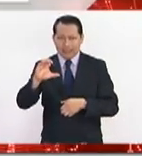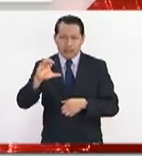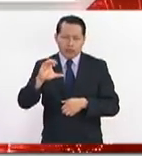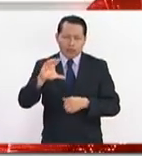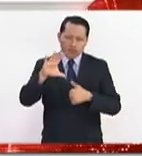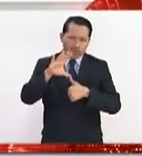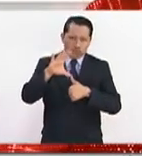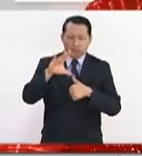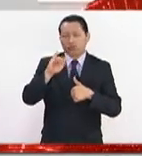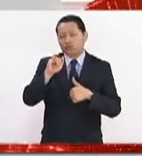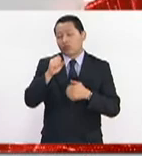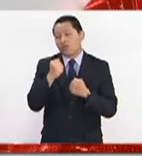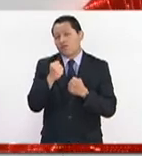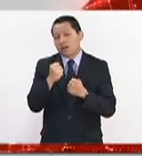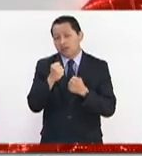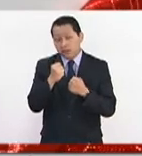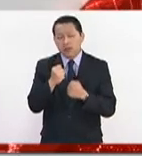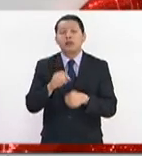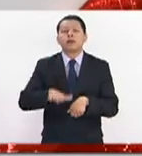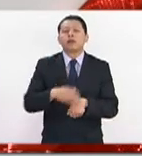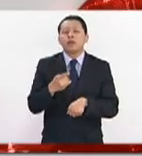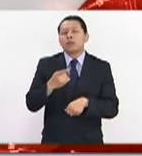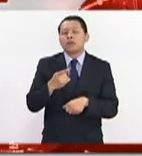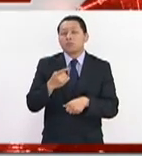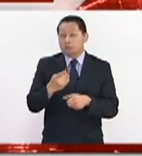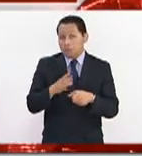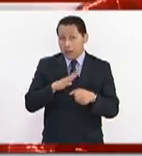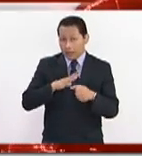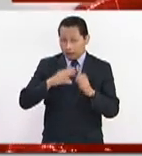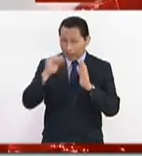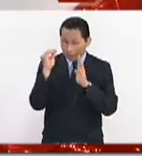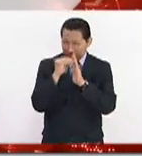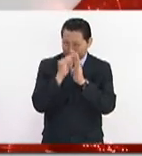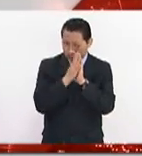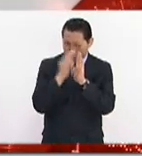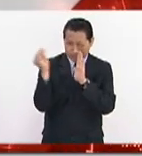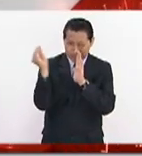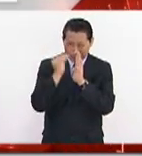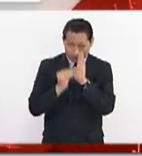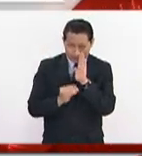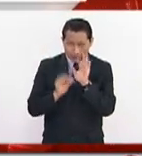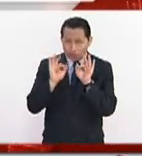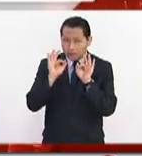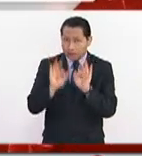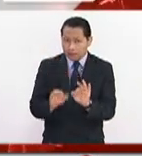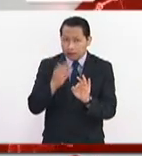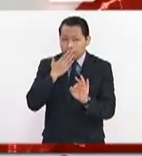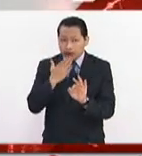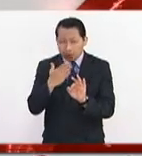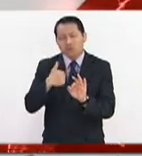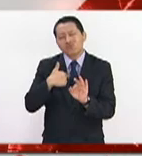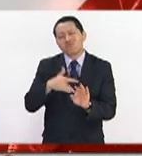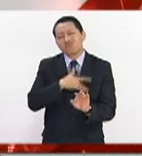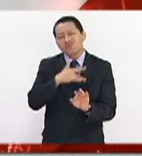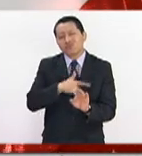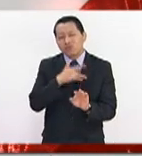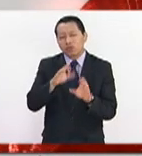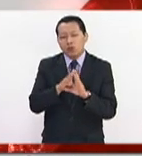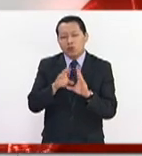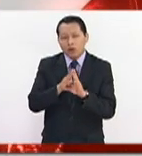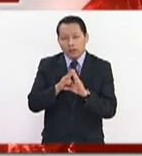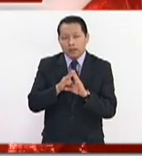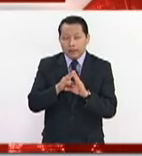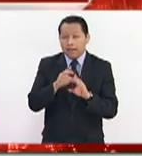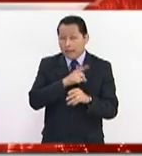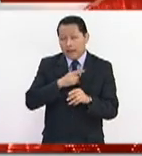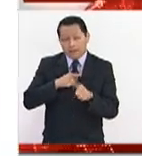grandes, y más aún si hay una modernización, que para mí sí sería un poco irracional no seguir adelante con